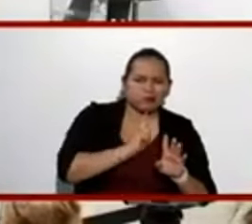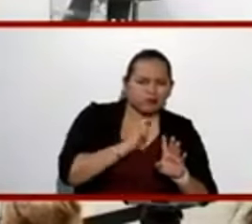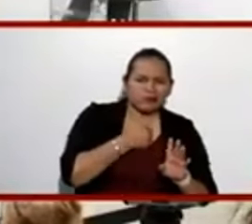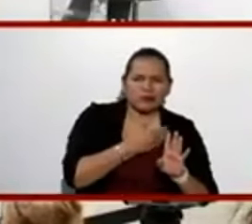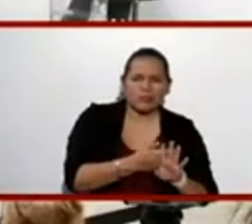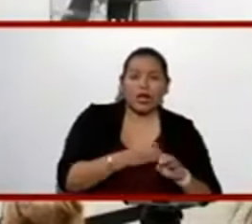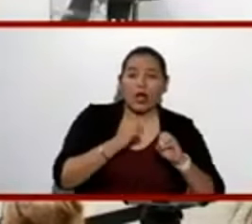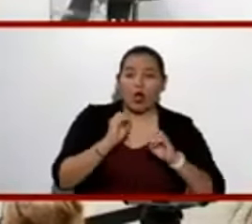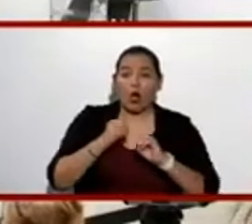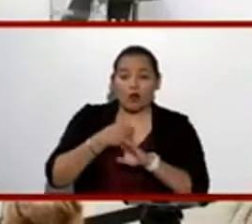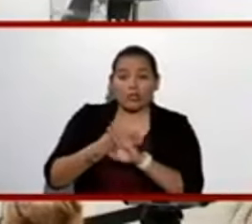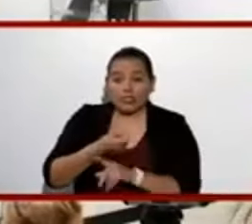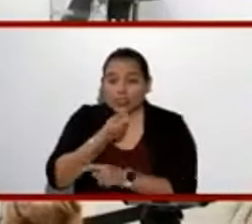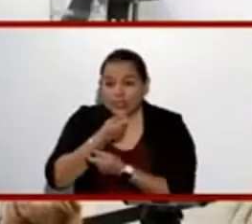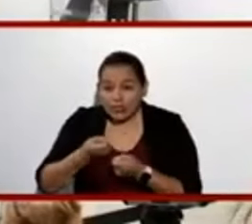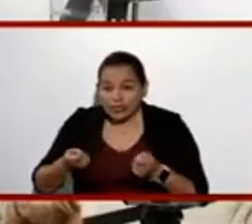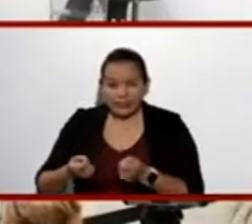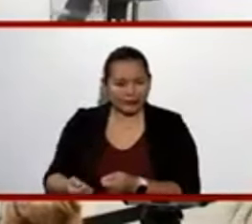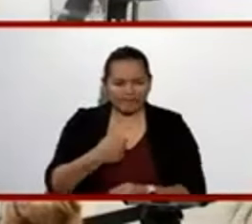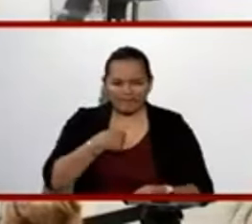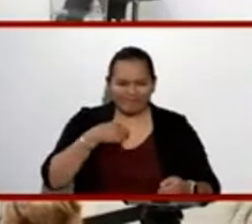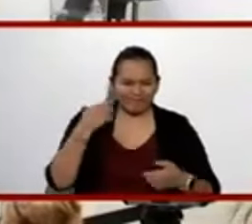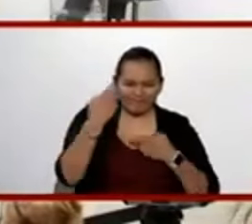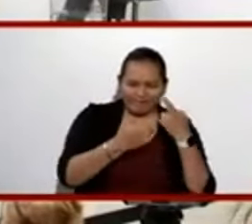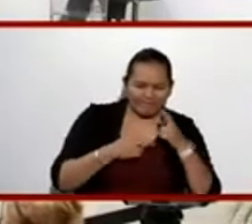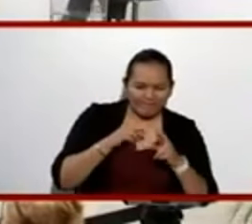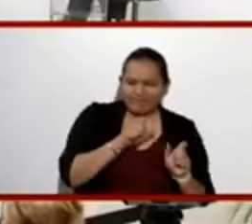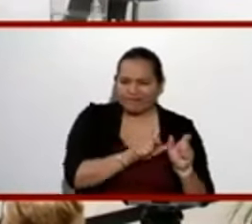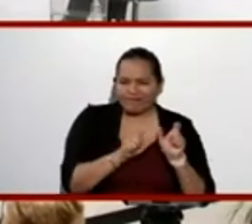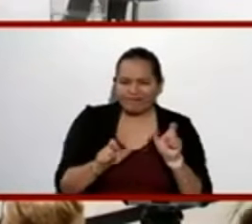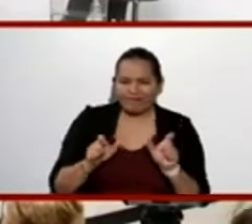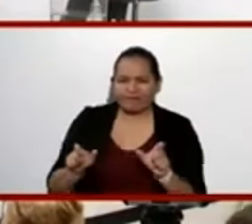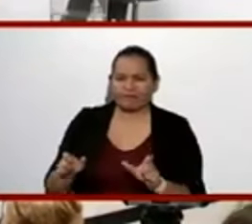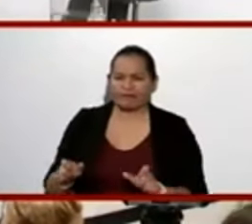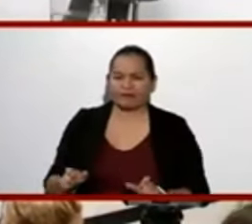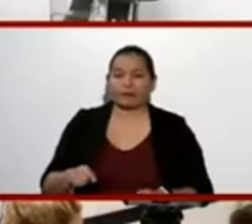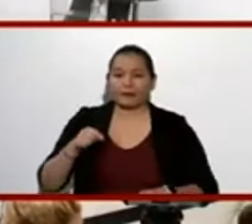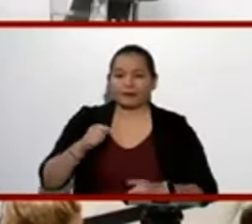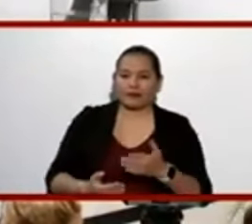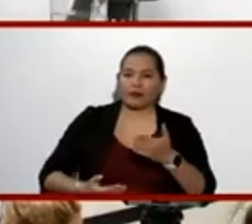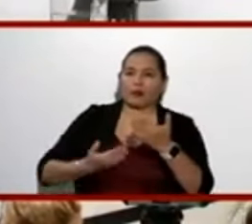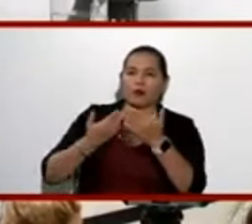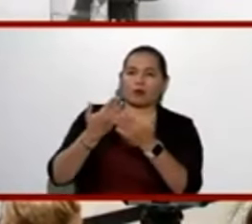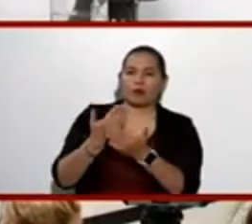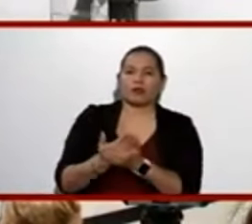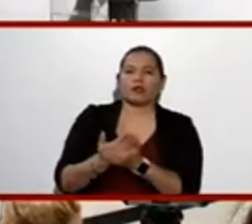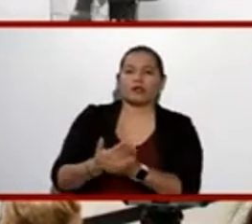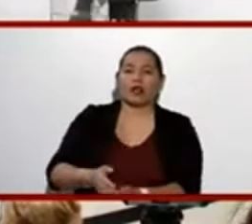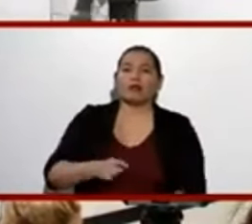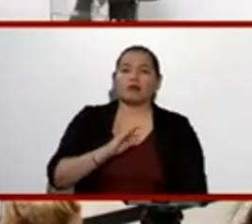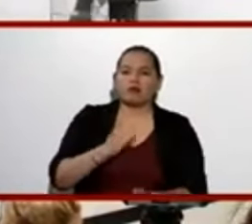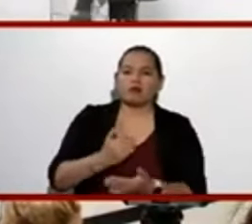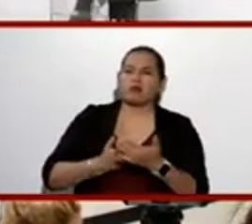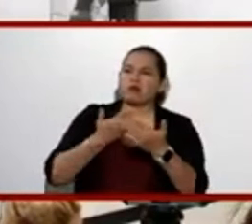los niños. Y voy a proponer desde Puebla la